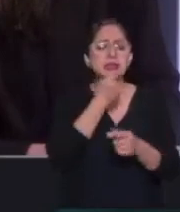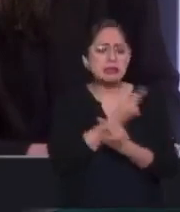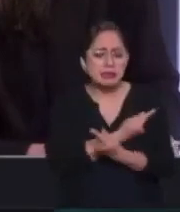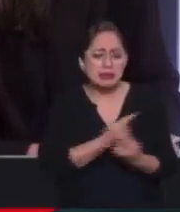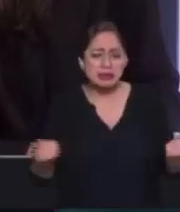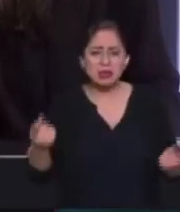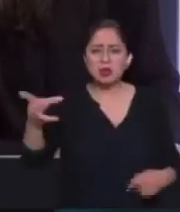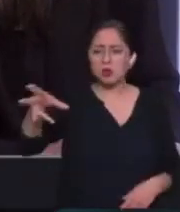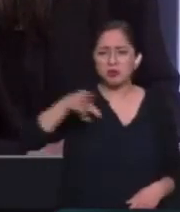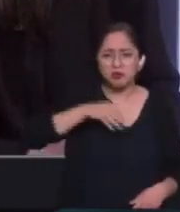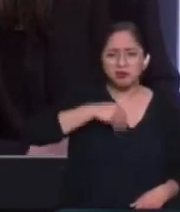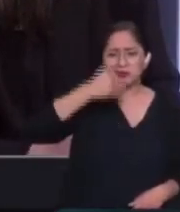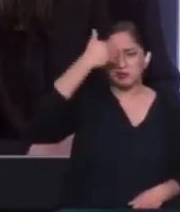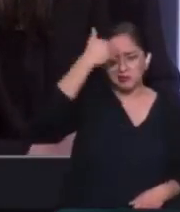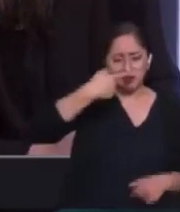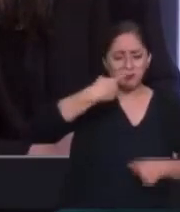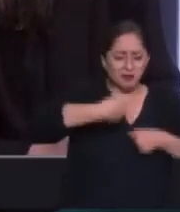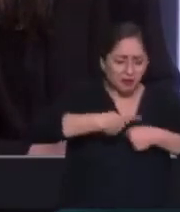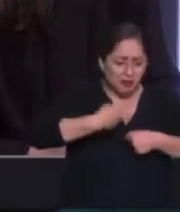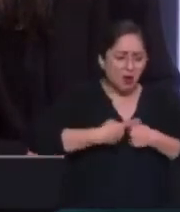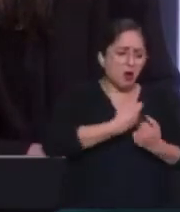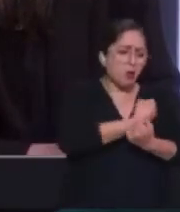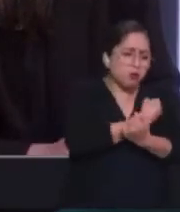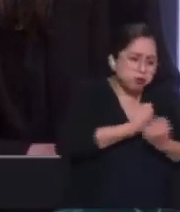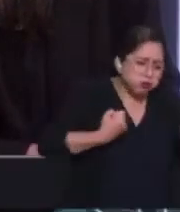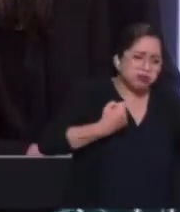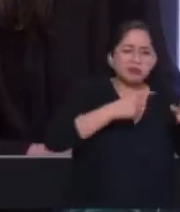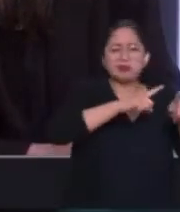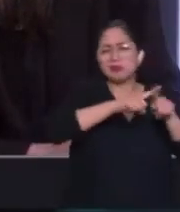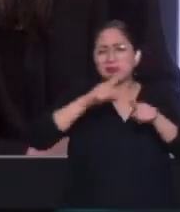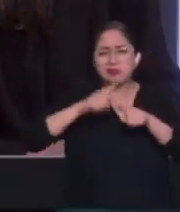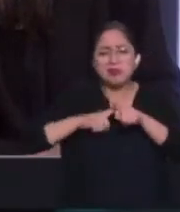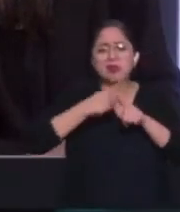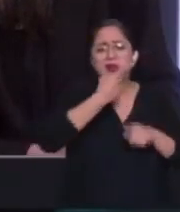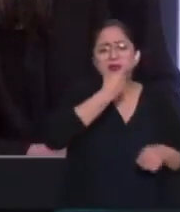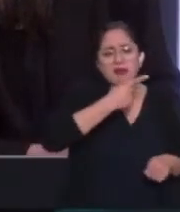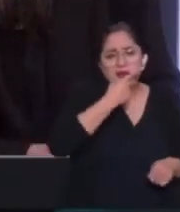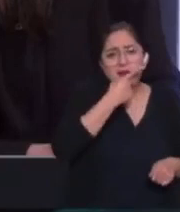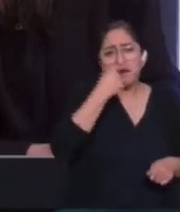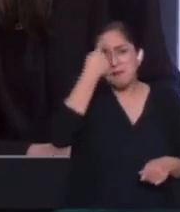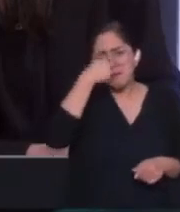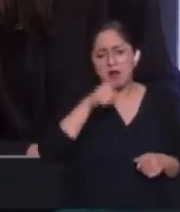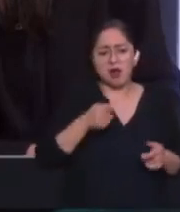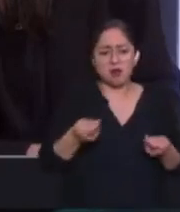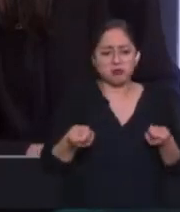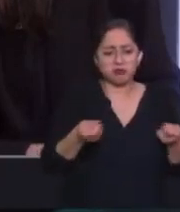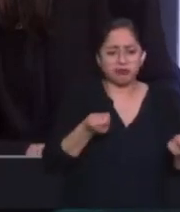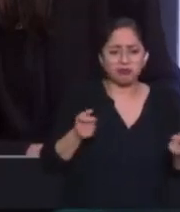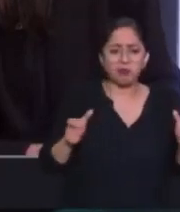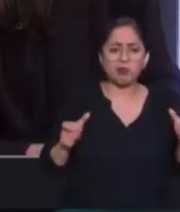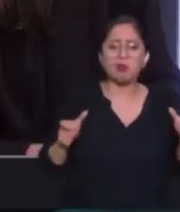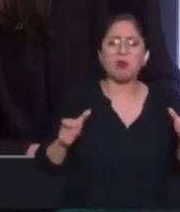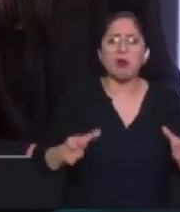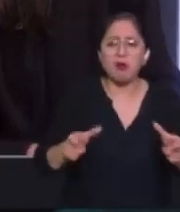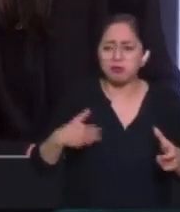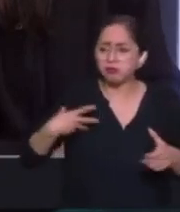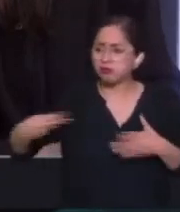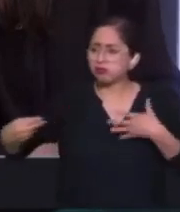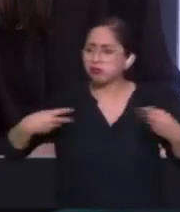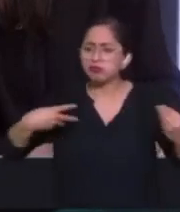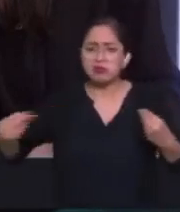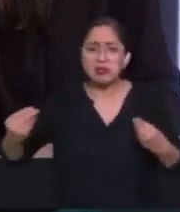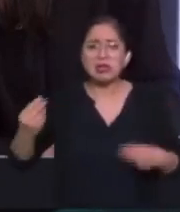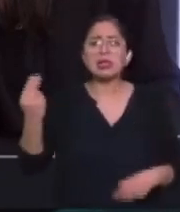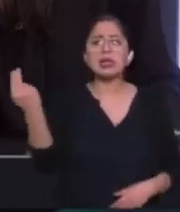las comorbilidades, a la obesidad, al sobrepeso, la estrategia para atender la pandemia de COVID-19 también tiene que estar dirigida